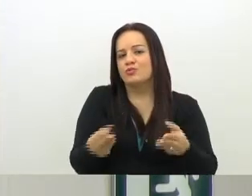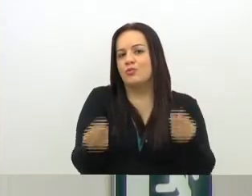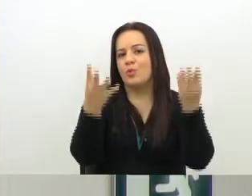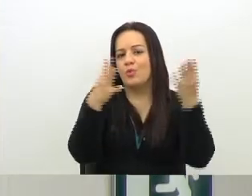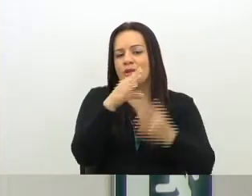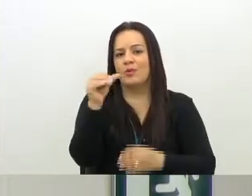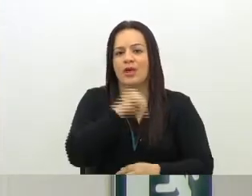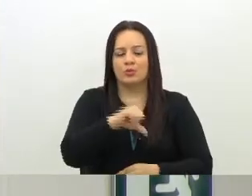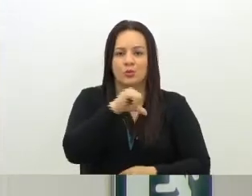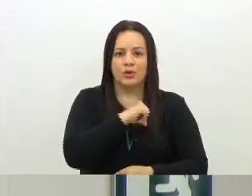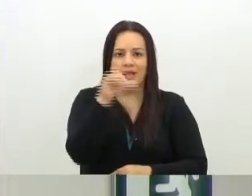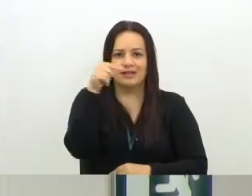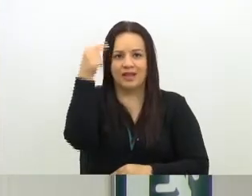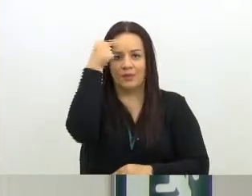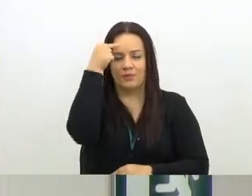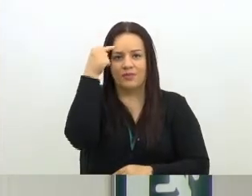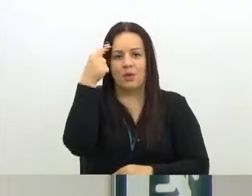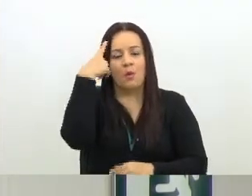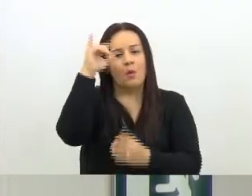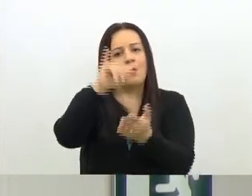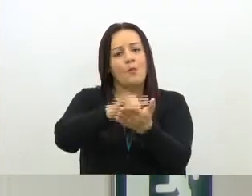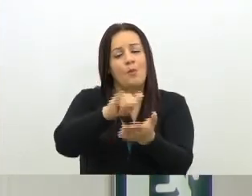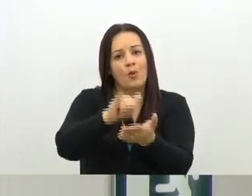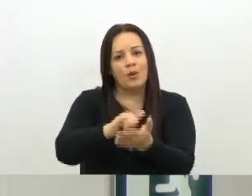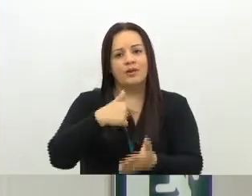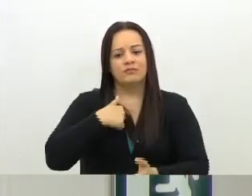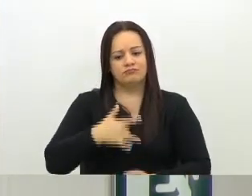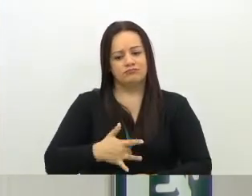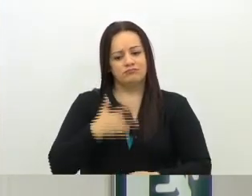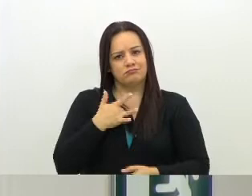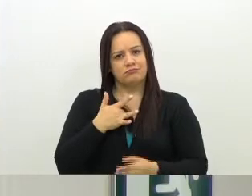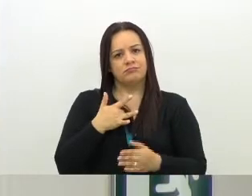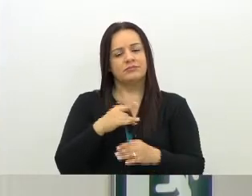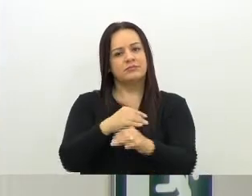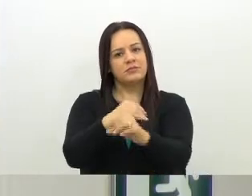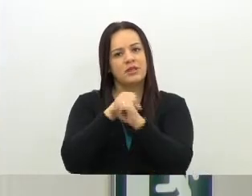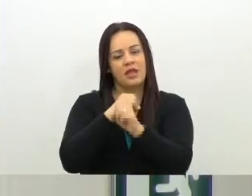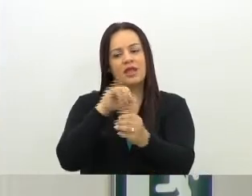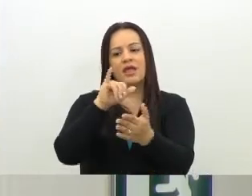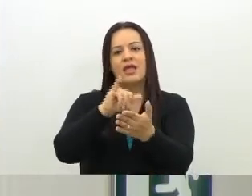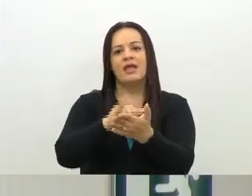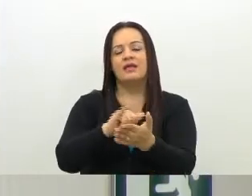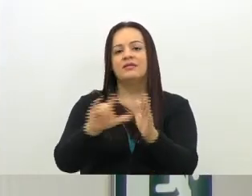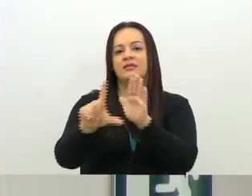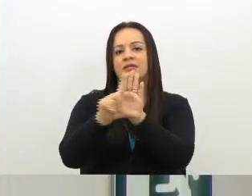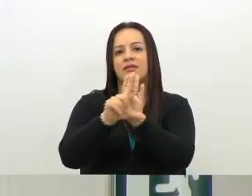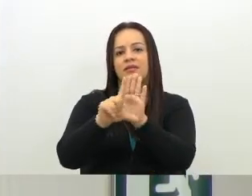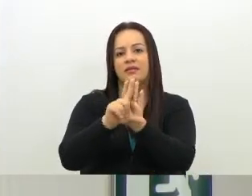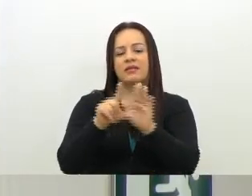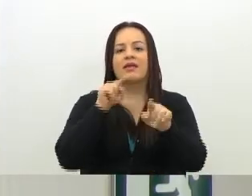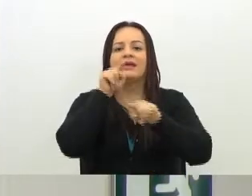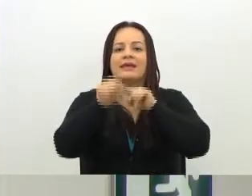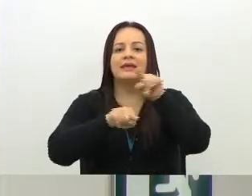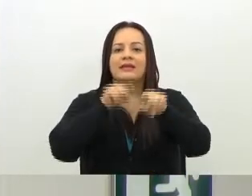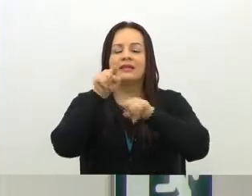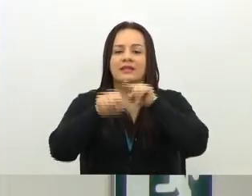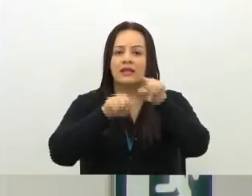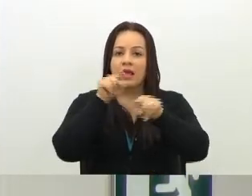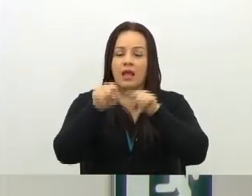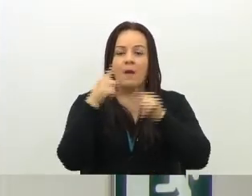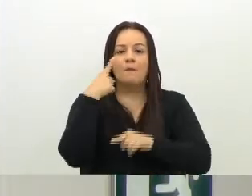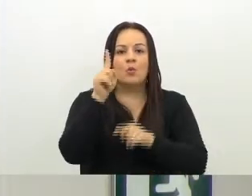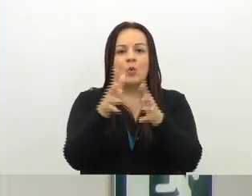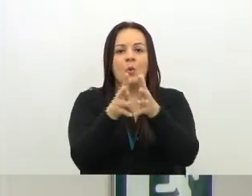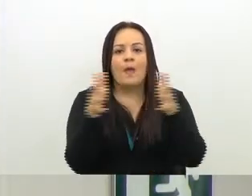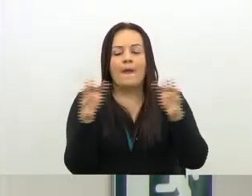del Estado. Por ello, estoy segura que esta legislación tan criticada por un